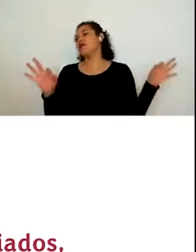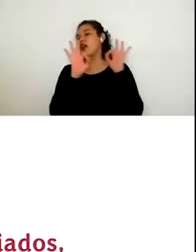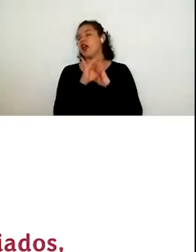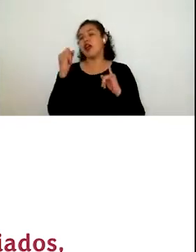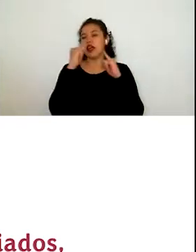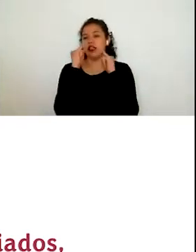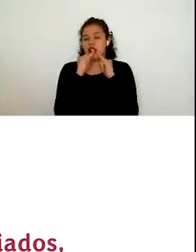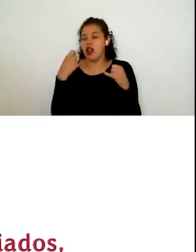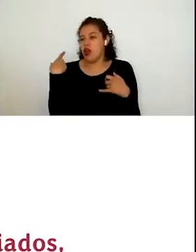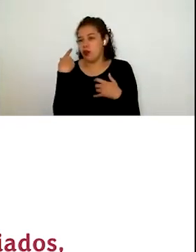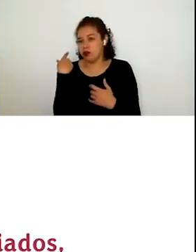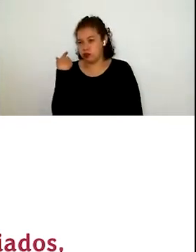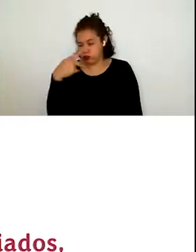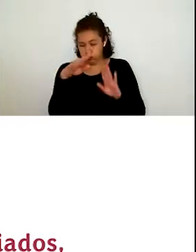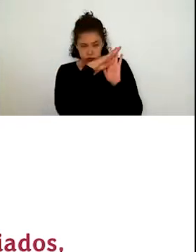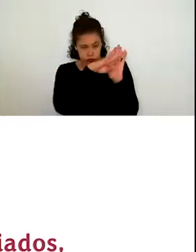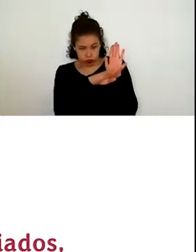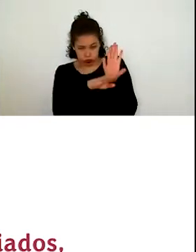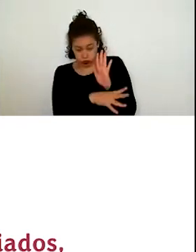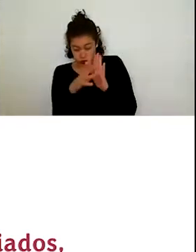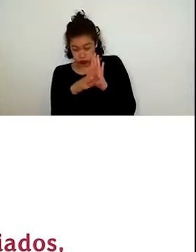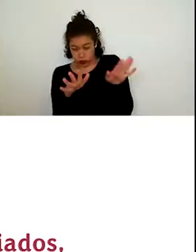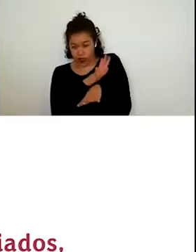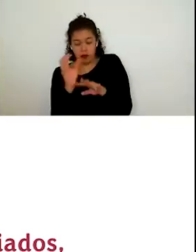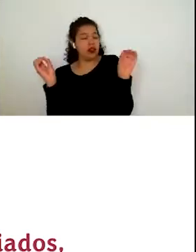reformado estos estatutos en